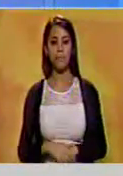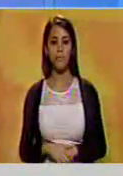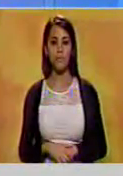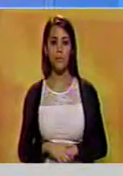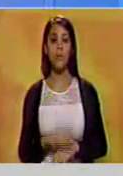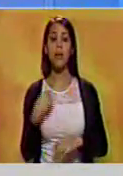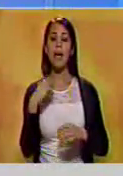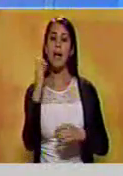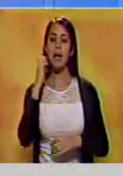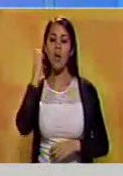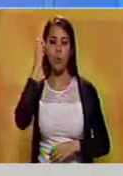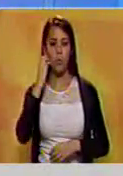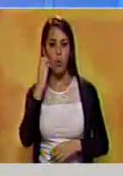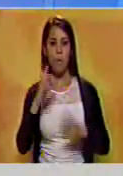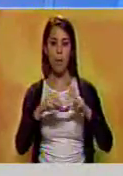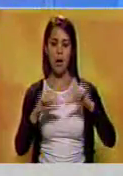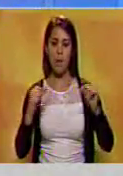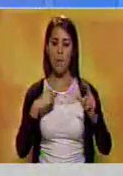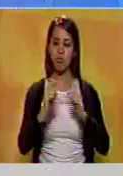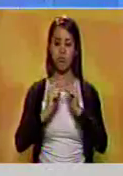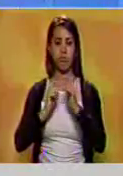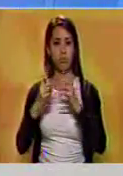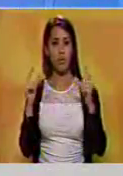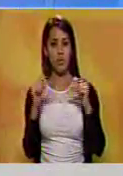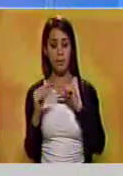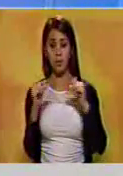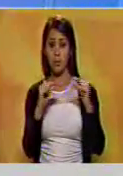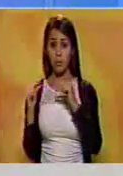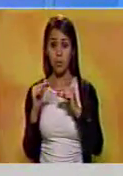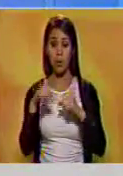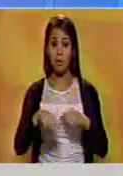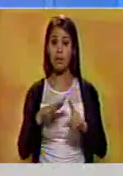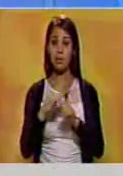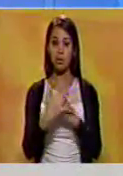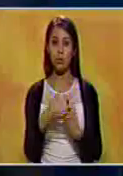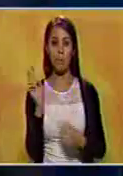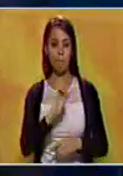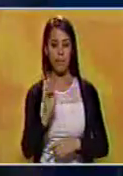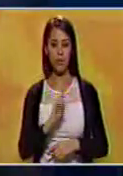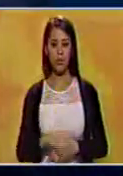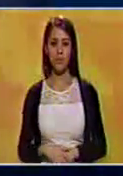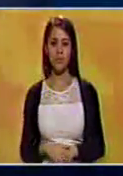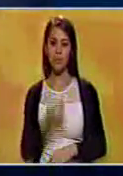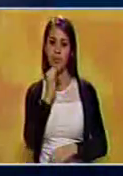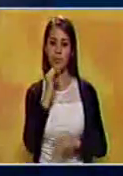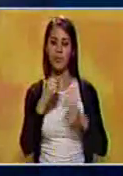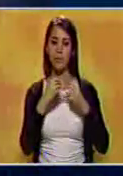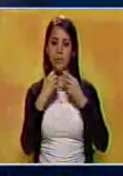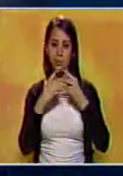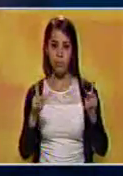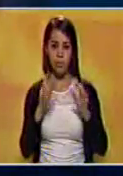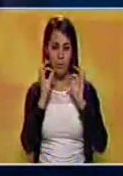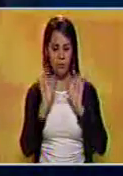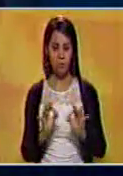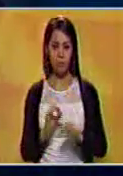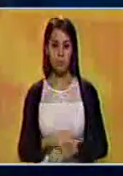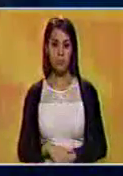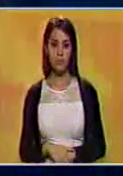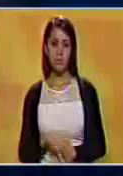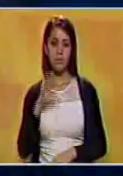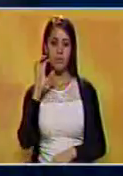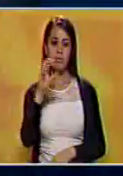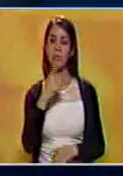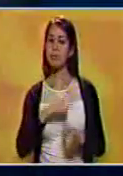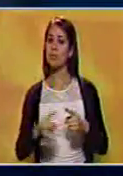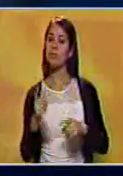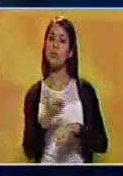europa y japón- con el fin de discutir la situación por la que atraviesa venezuela en un comunicado muy impreciso que su país y